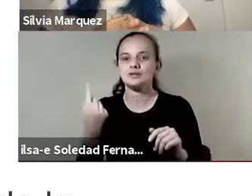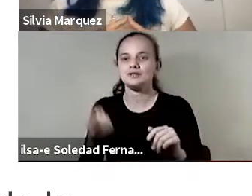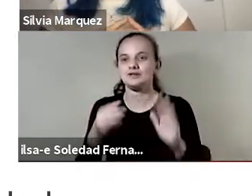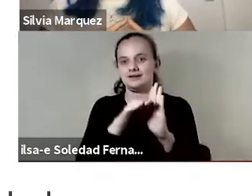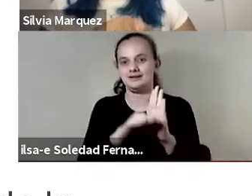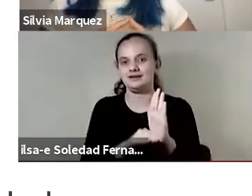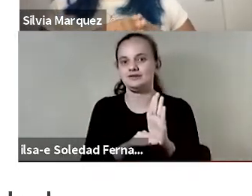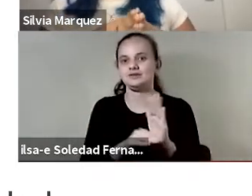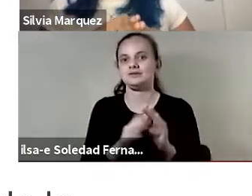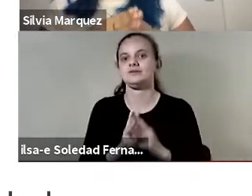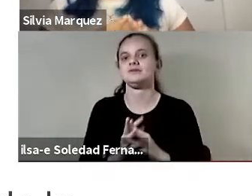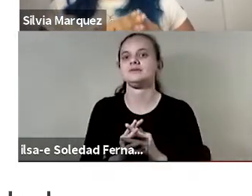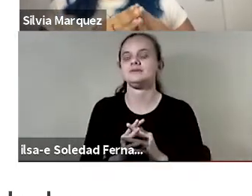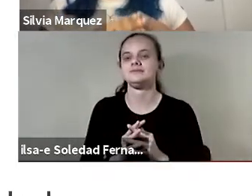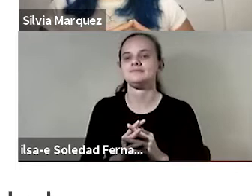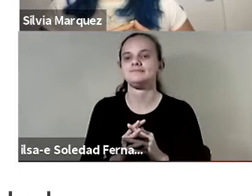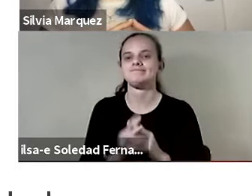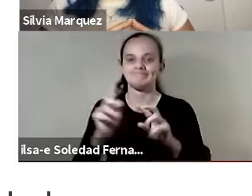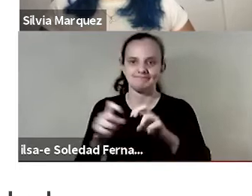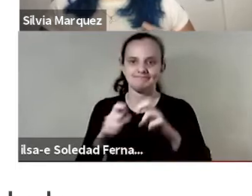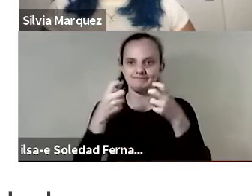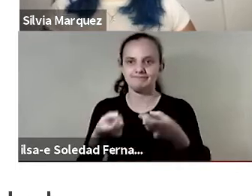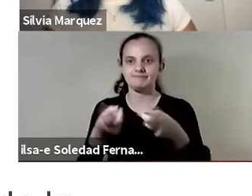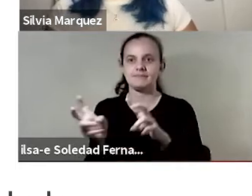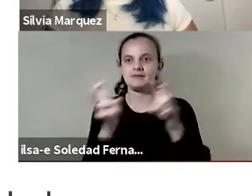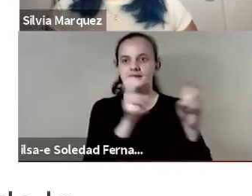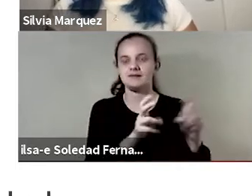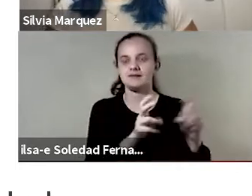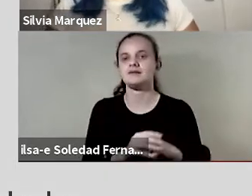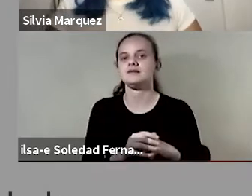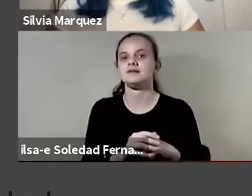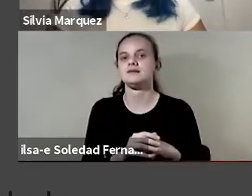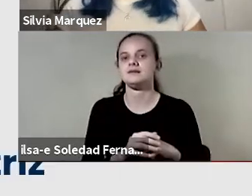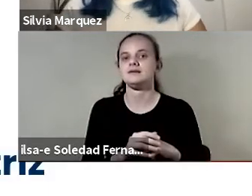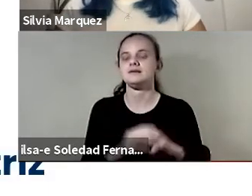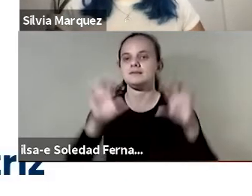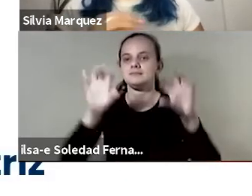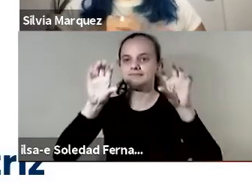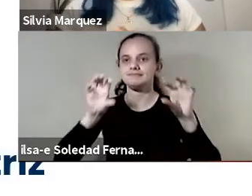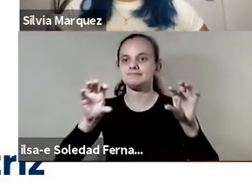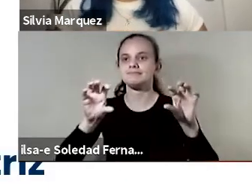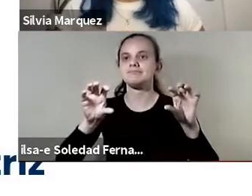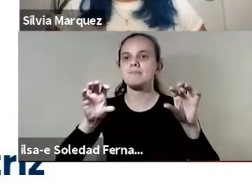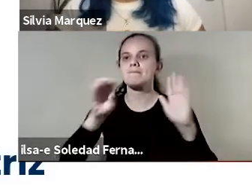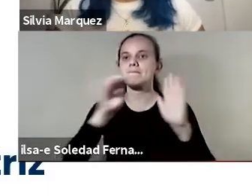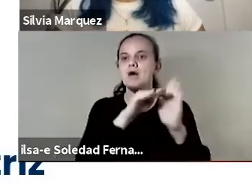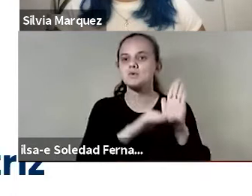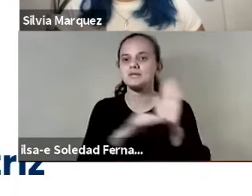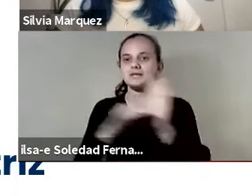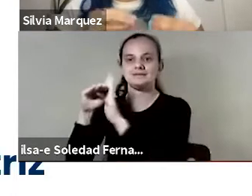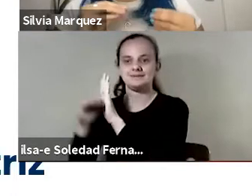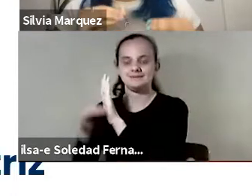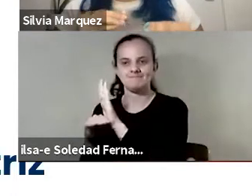es a nivel de que va a ayudarnos a organizar los criterios. Lo siguiente que les